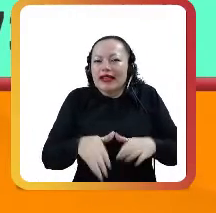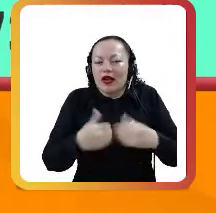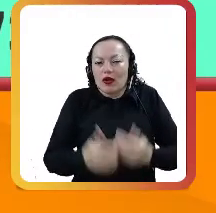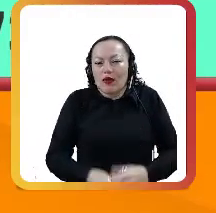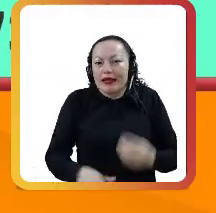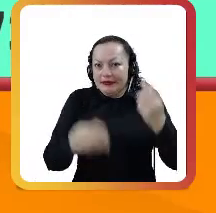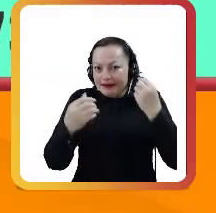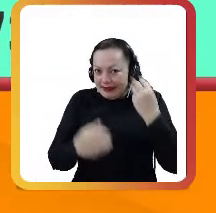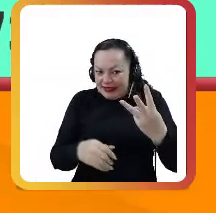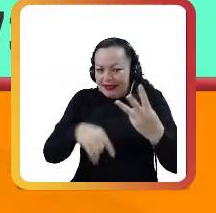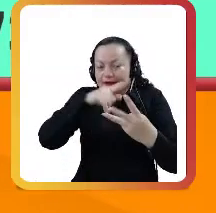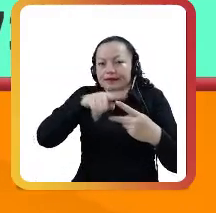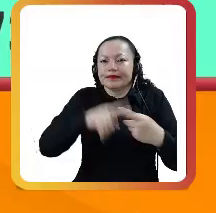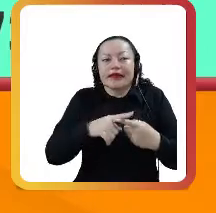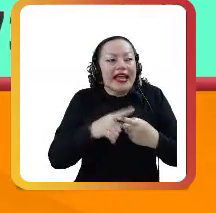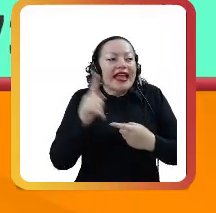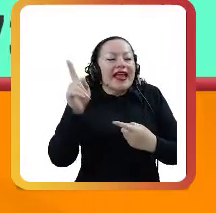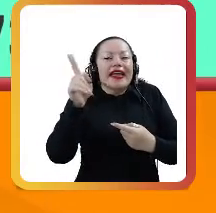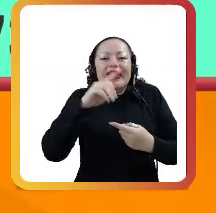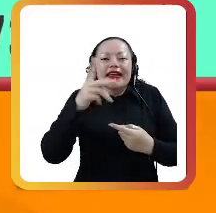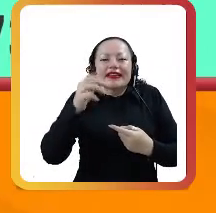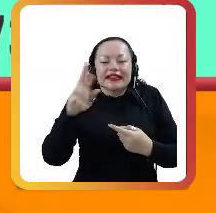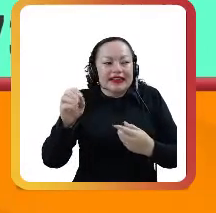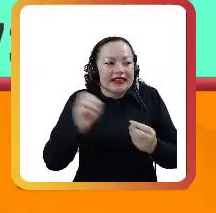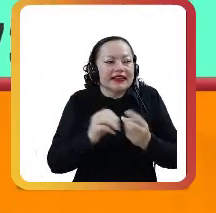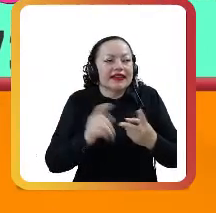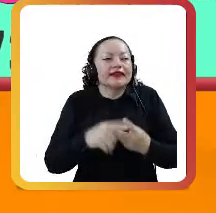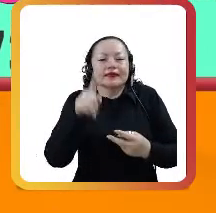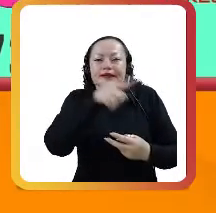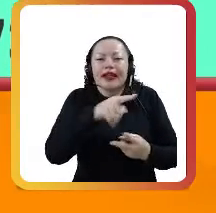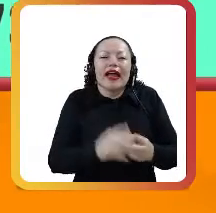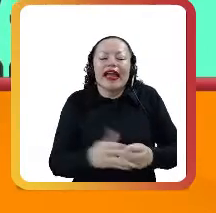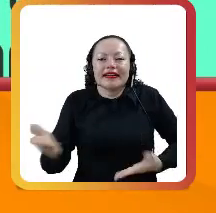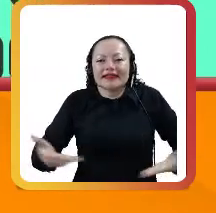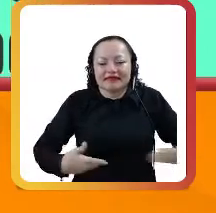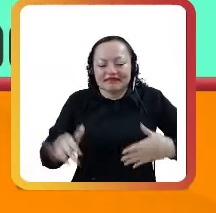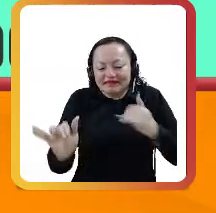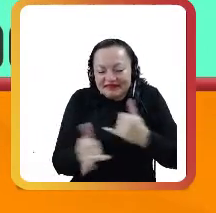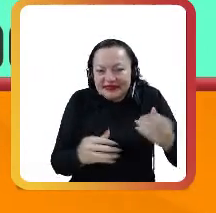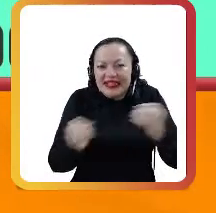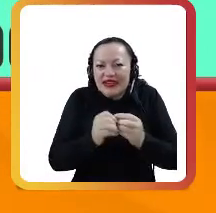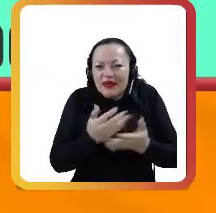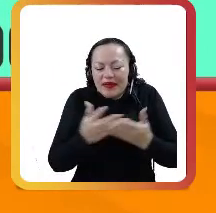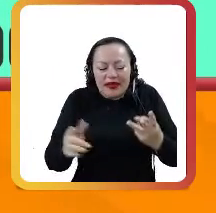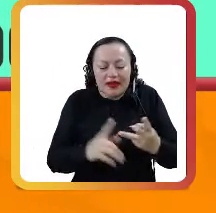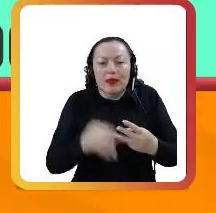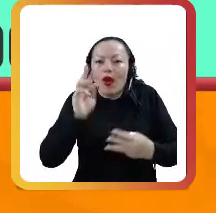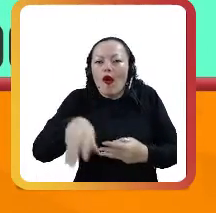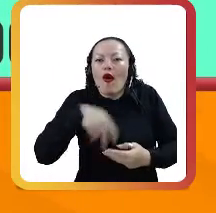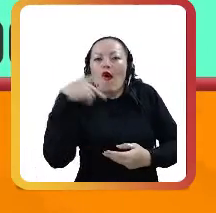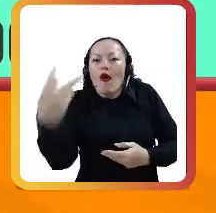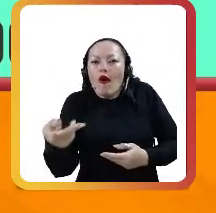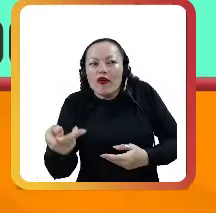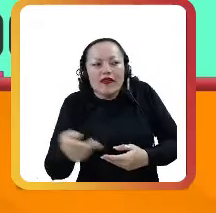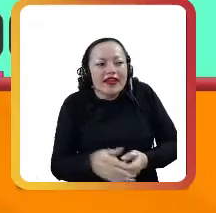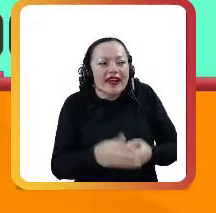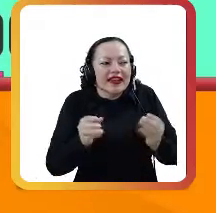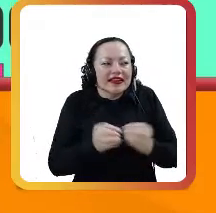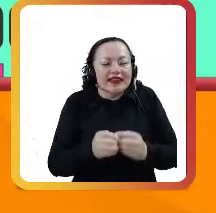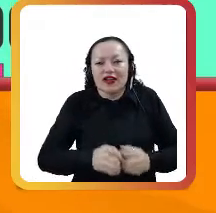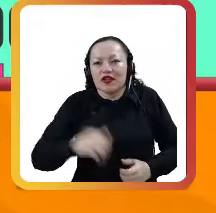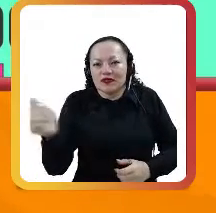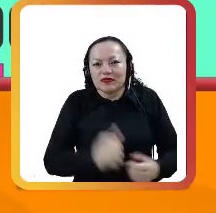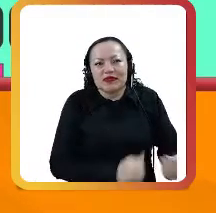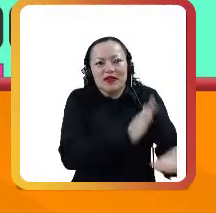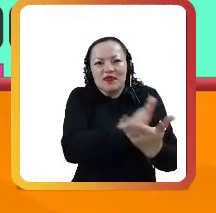porque está Escarcha, está Distriogar y Domi Express, que es el que se encarga de llevar el domicilio,